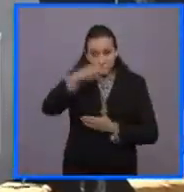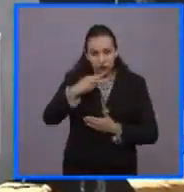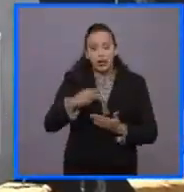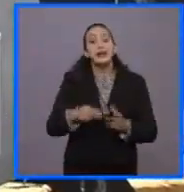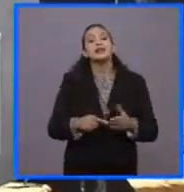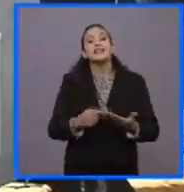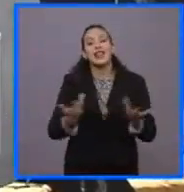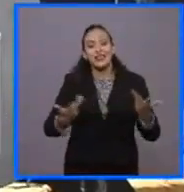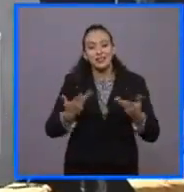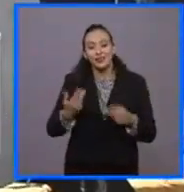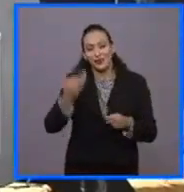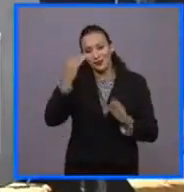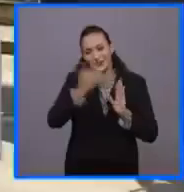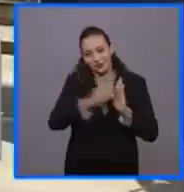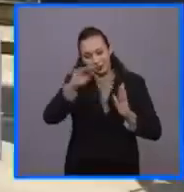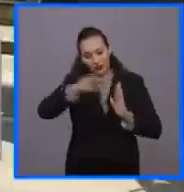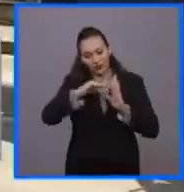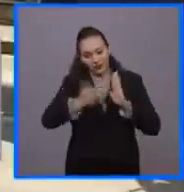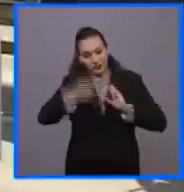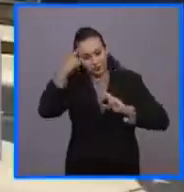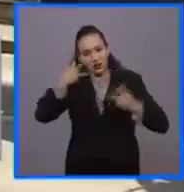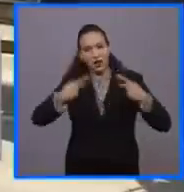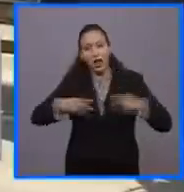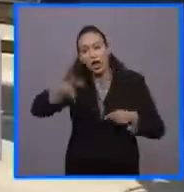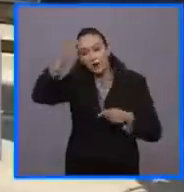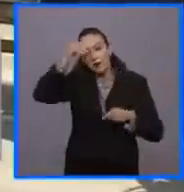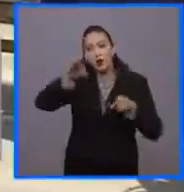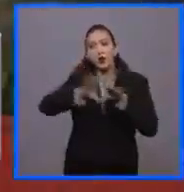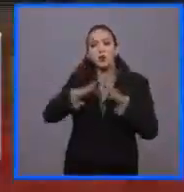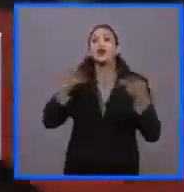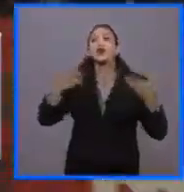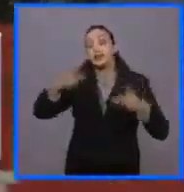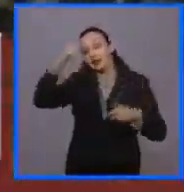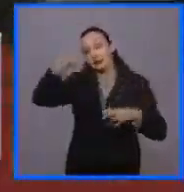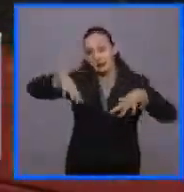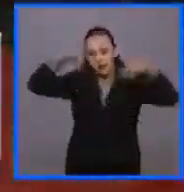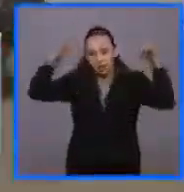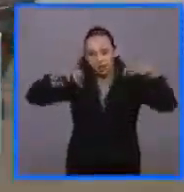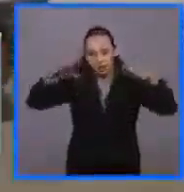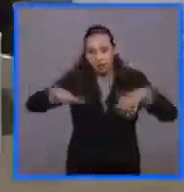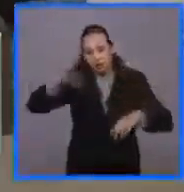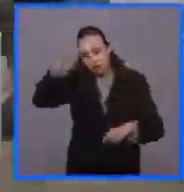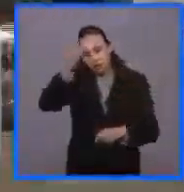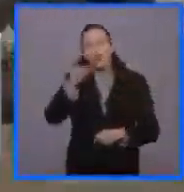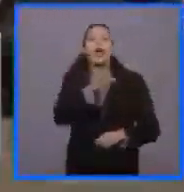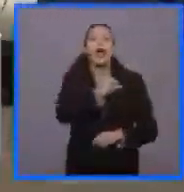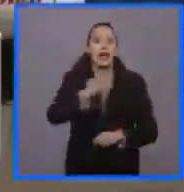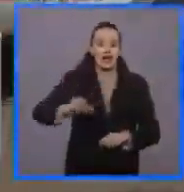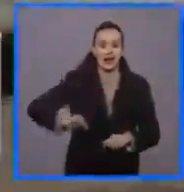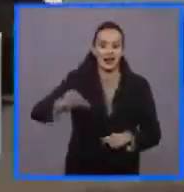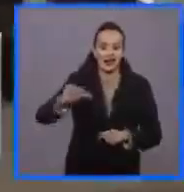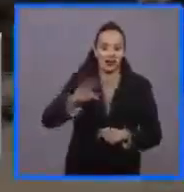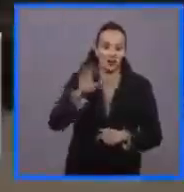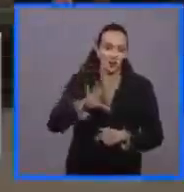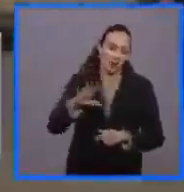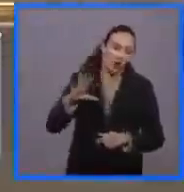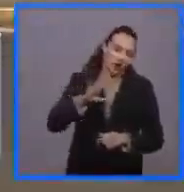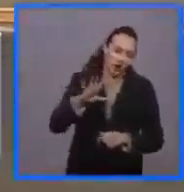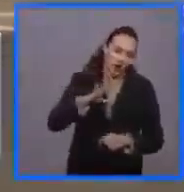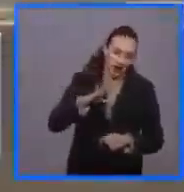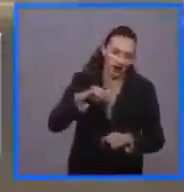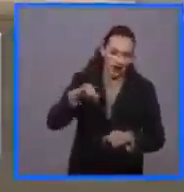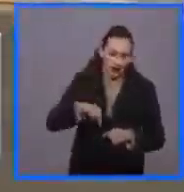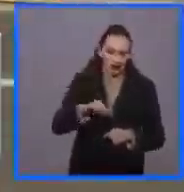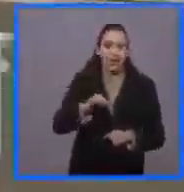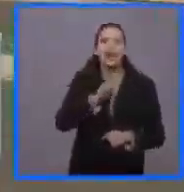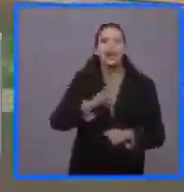Tormenta, una estrategia integral para la temporada de lluvias en la alcaldía Cuauhtémoc. La brigada, integrada por 120